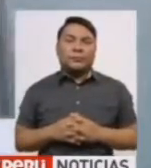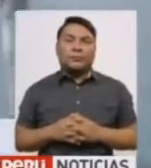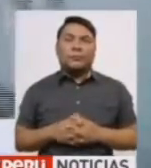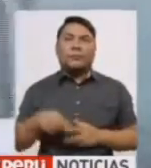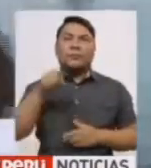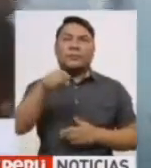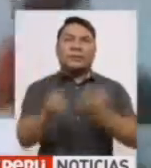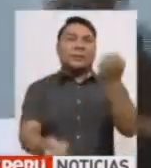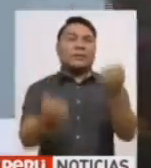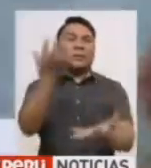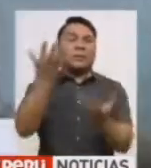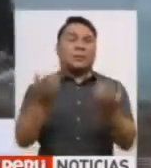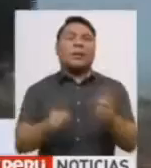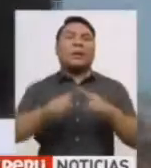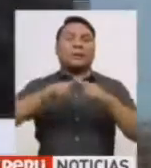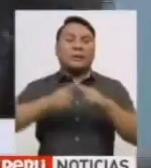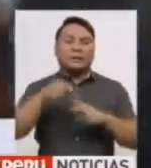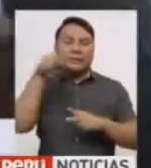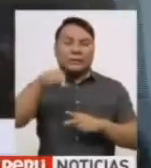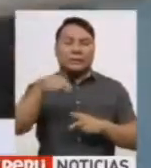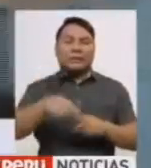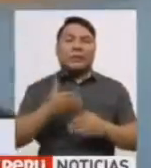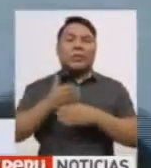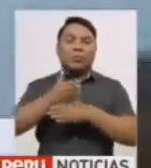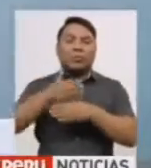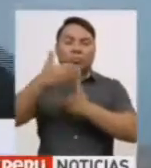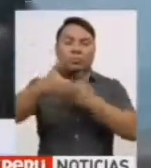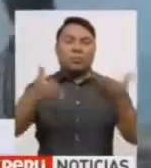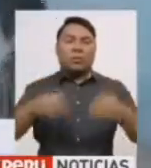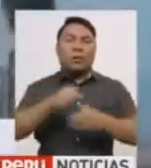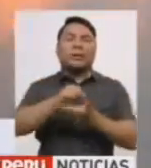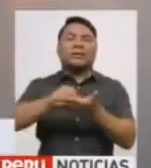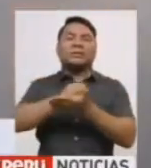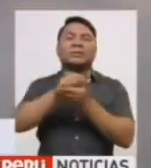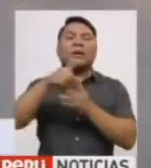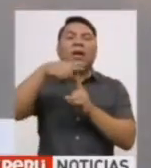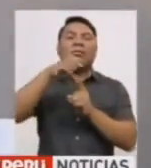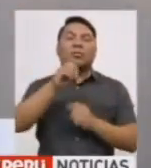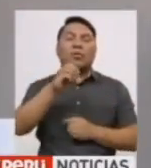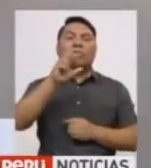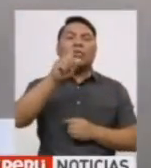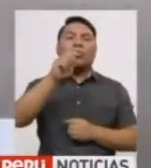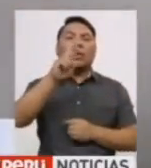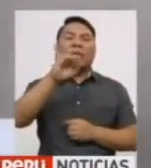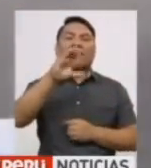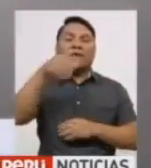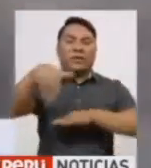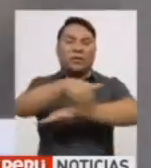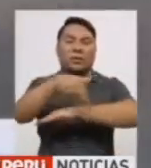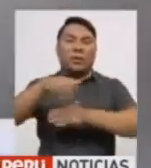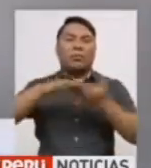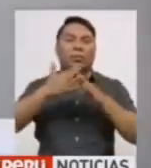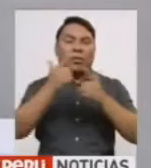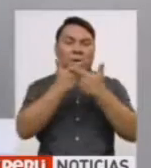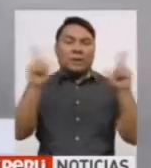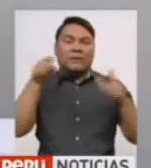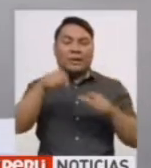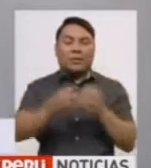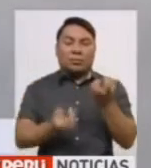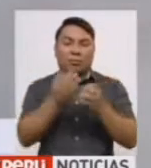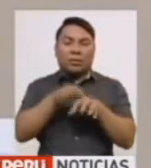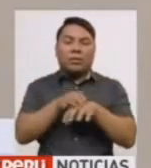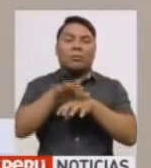Las llamas se iniciaron en esta mueblería de la calle Santo Toribio y se expandieron rápidamente a esta empresa importadora